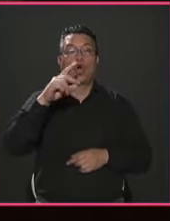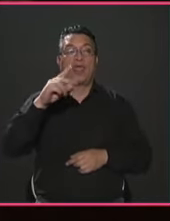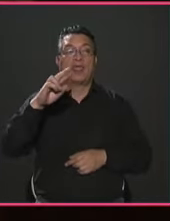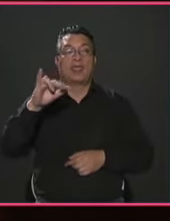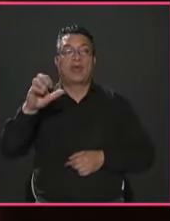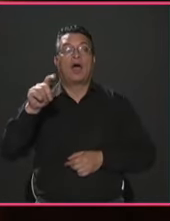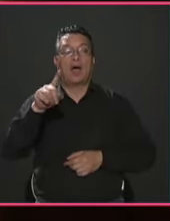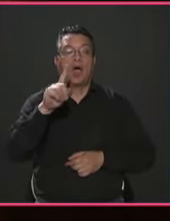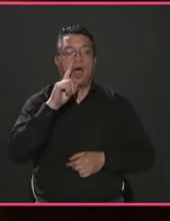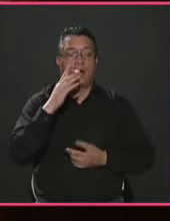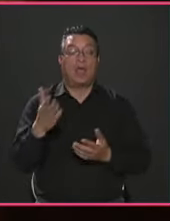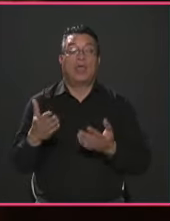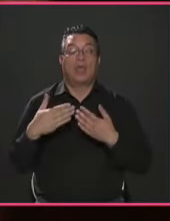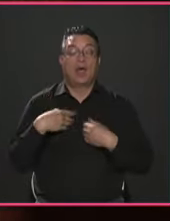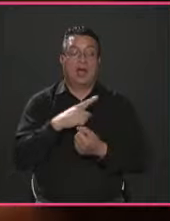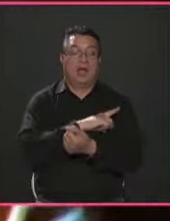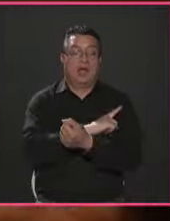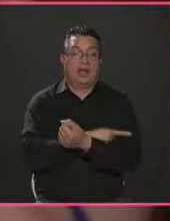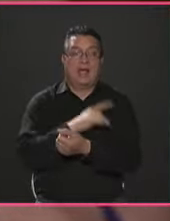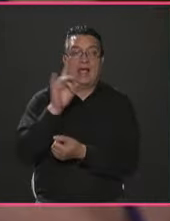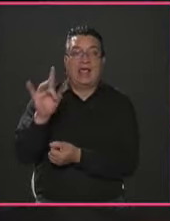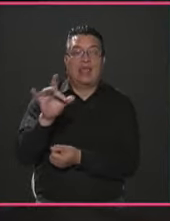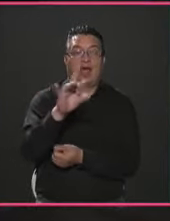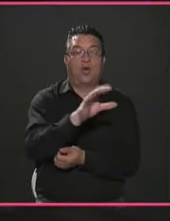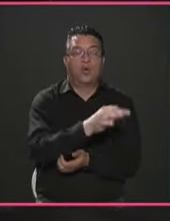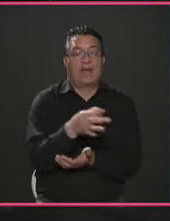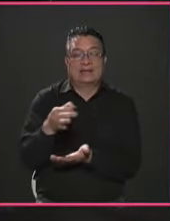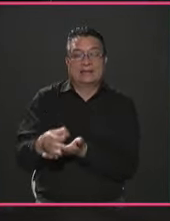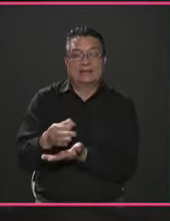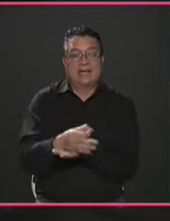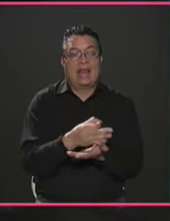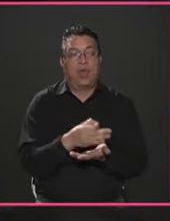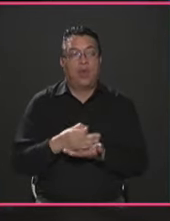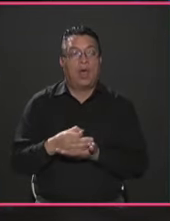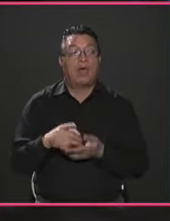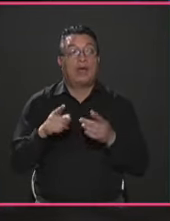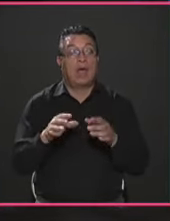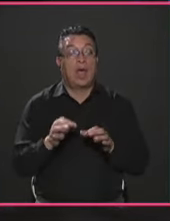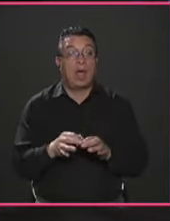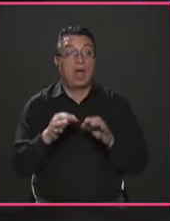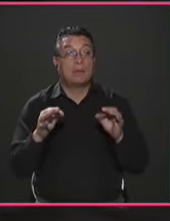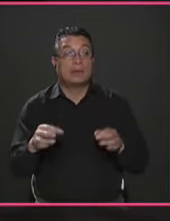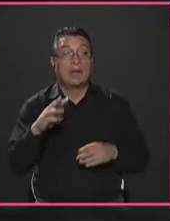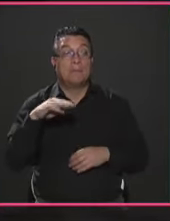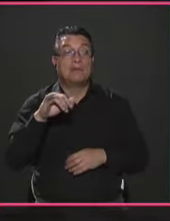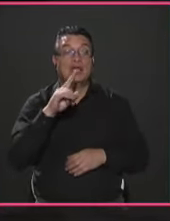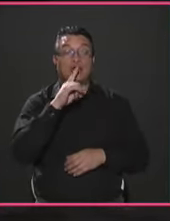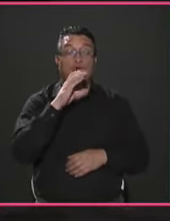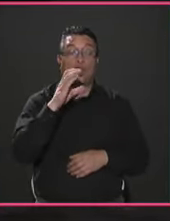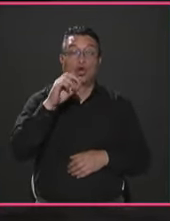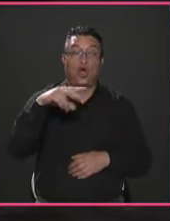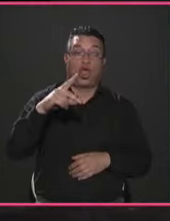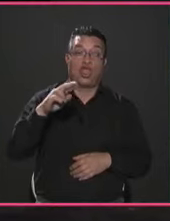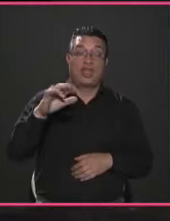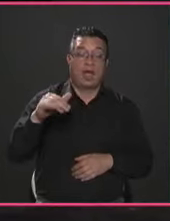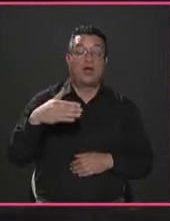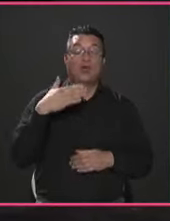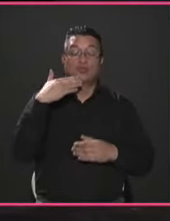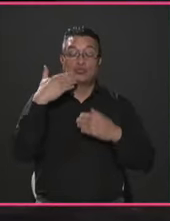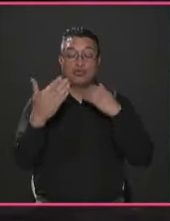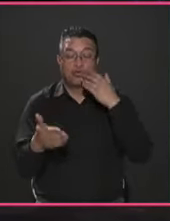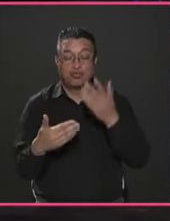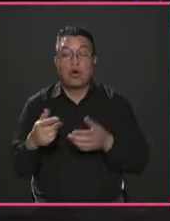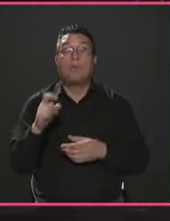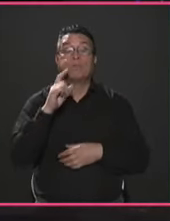es lo que les da la energía a cada una de las células ya y tiene la particularidad que la mitocondria la heredan